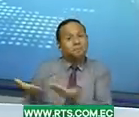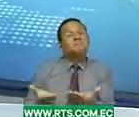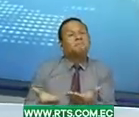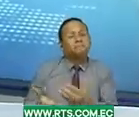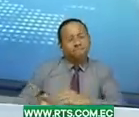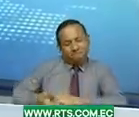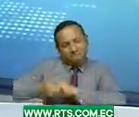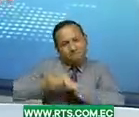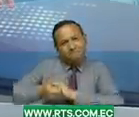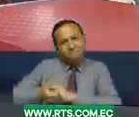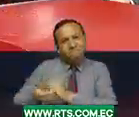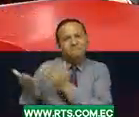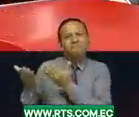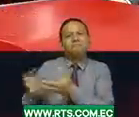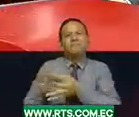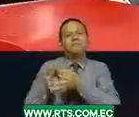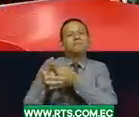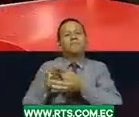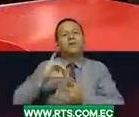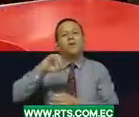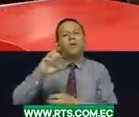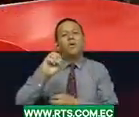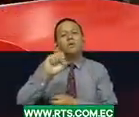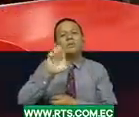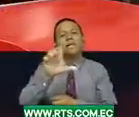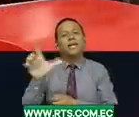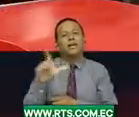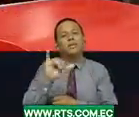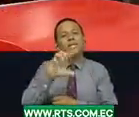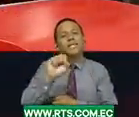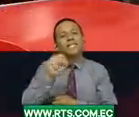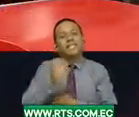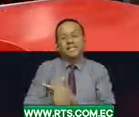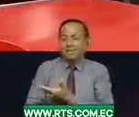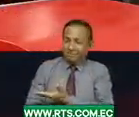saludar y dejarlos en muy buena compañía con José Luis Arévalo. Mi querido José Luis, qué placer, bienvenido.